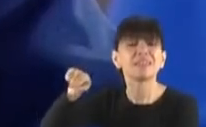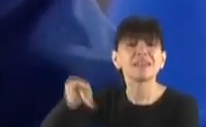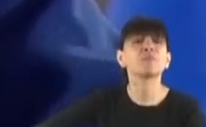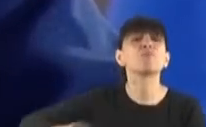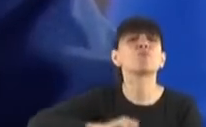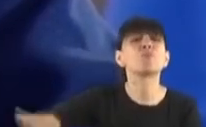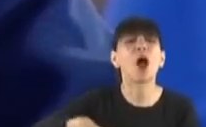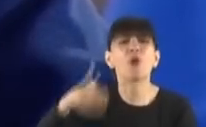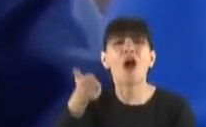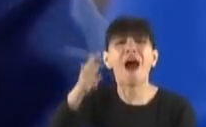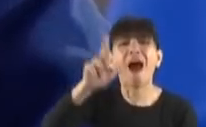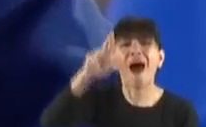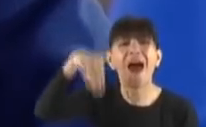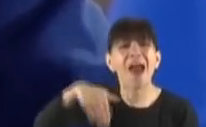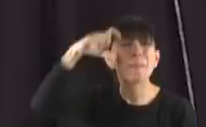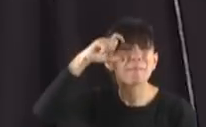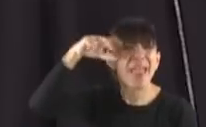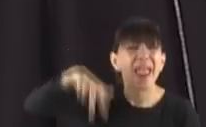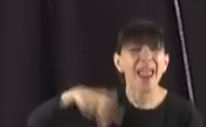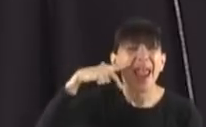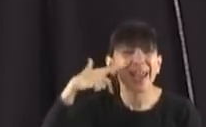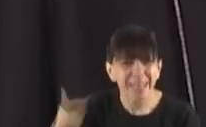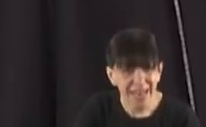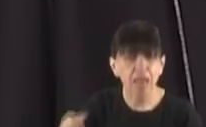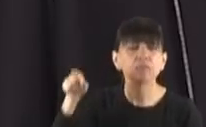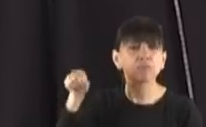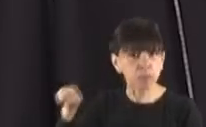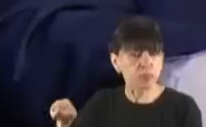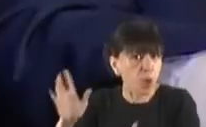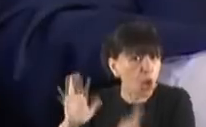en Azerbaiyán, a partir de las acciones de Azerbaiyán,